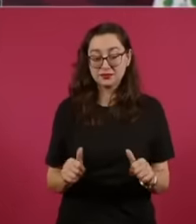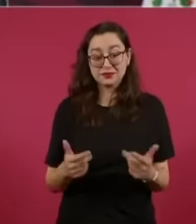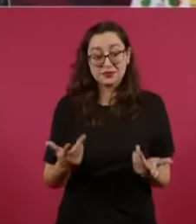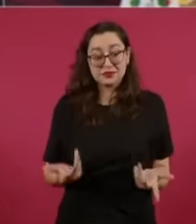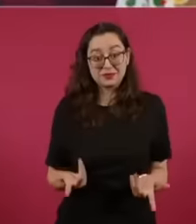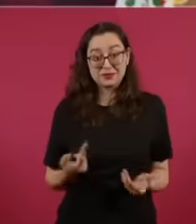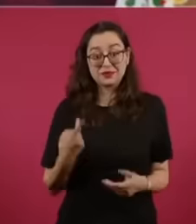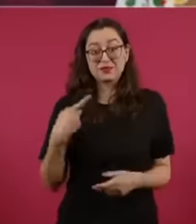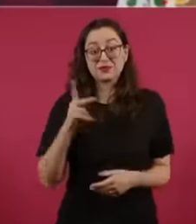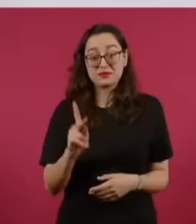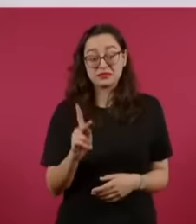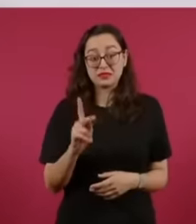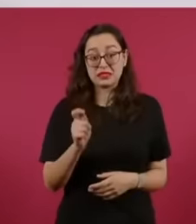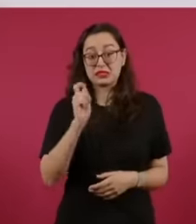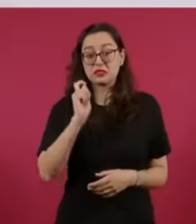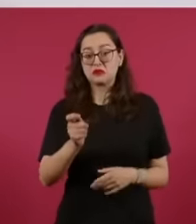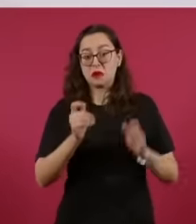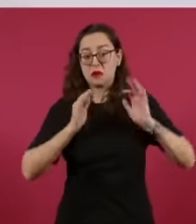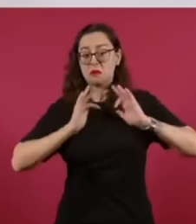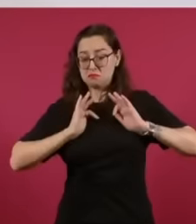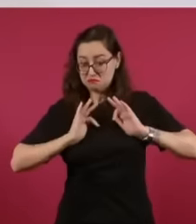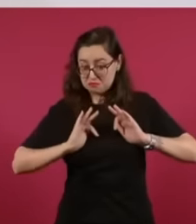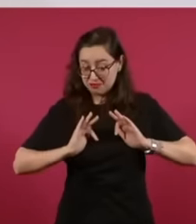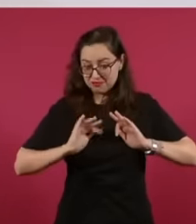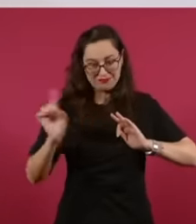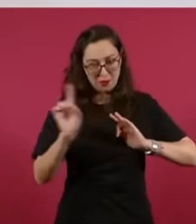no por ser pacífica va a dejar de ser